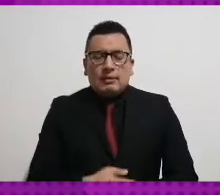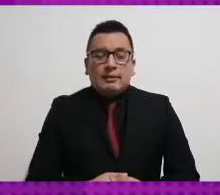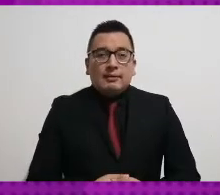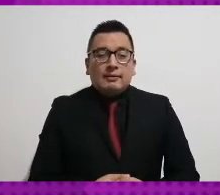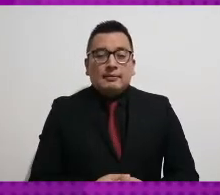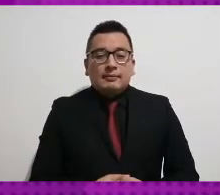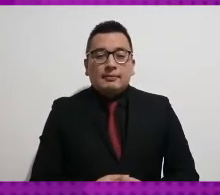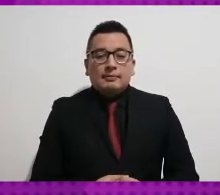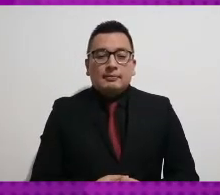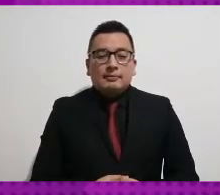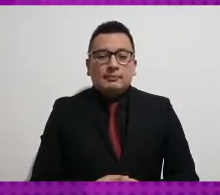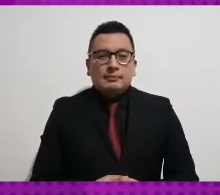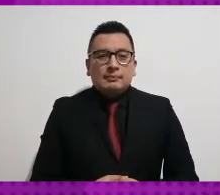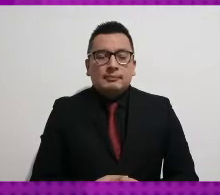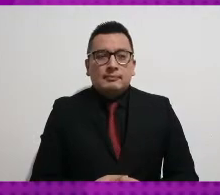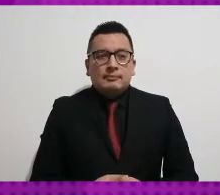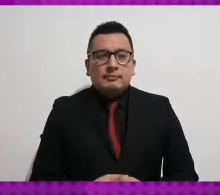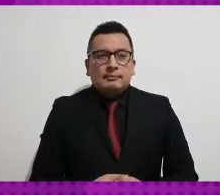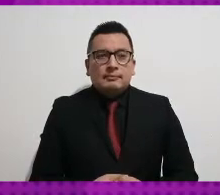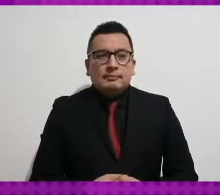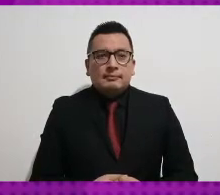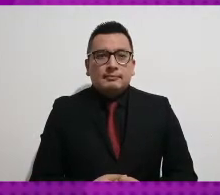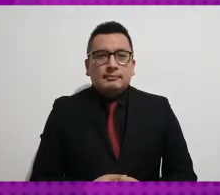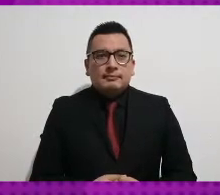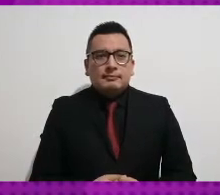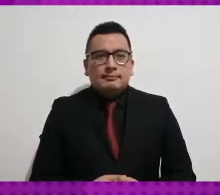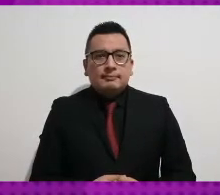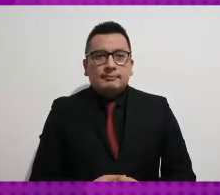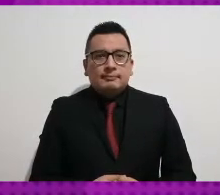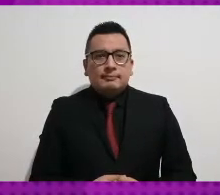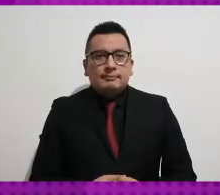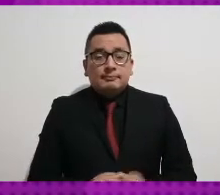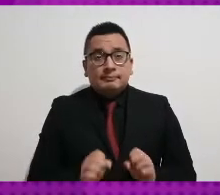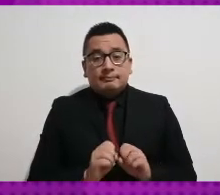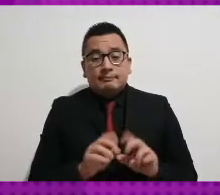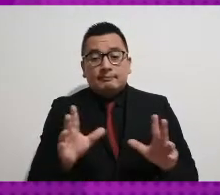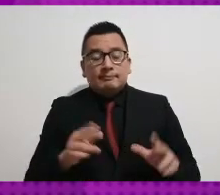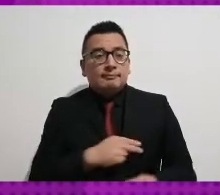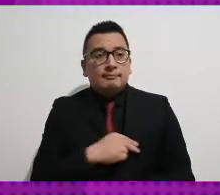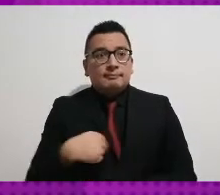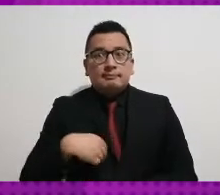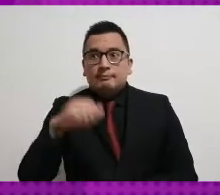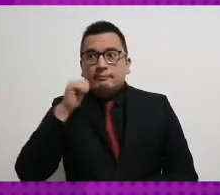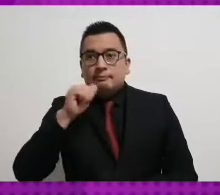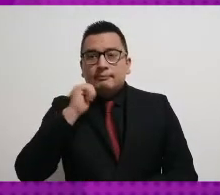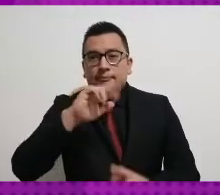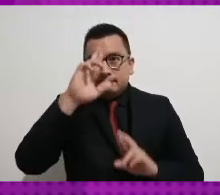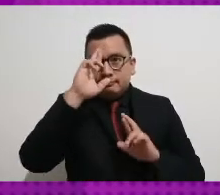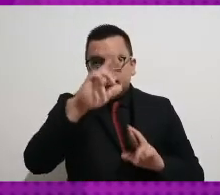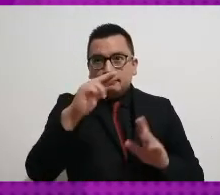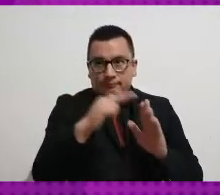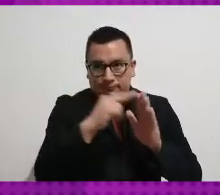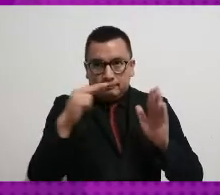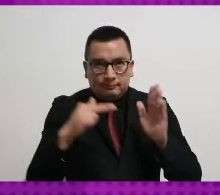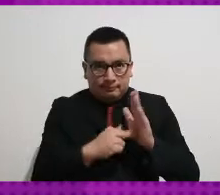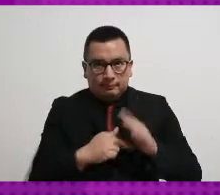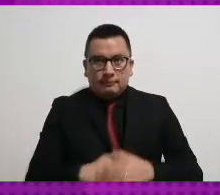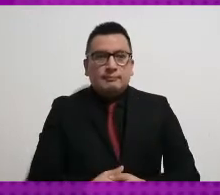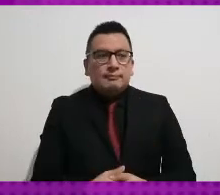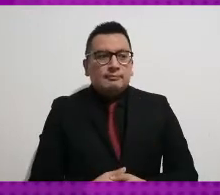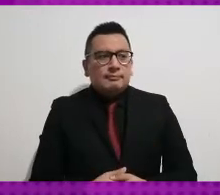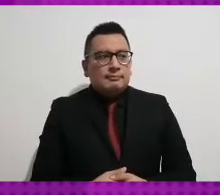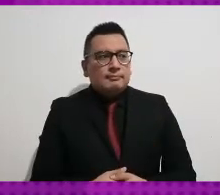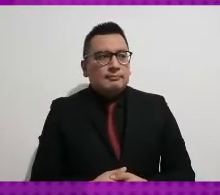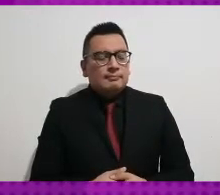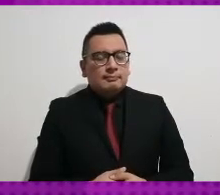que trabajamos de manera ordinaria. Obviamente respetando toda la normatividad interna que tenemos hacia nosotros,